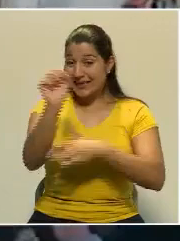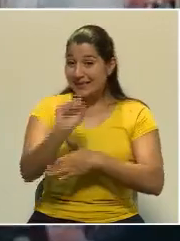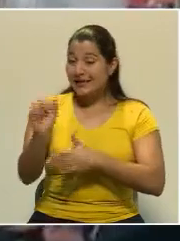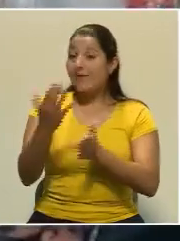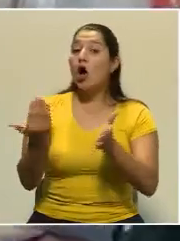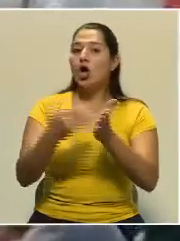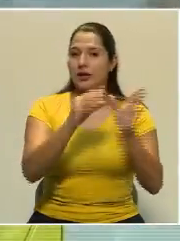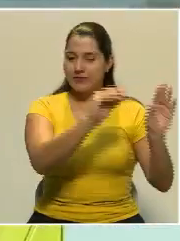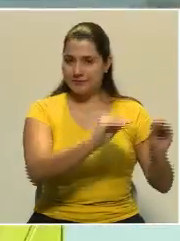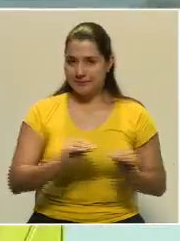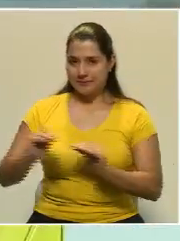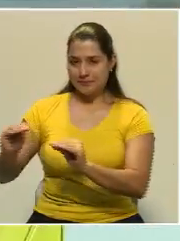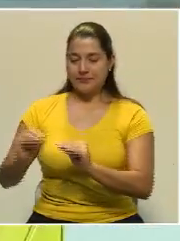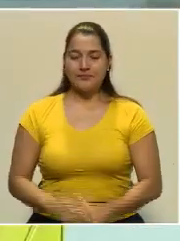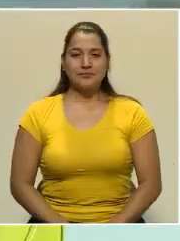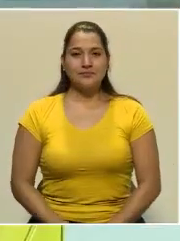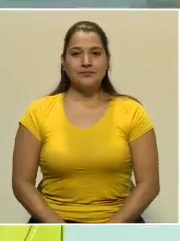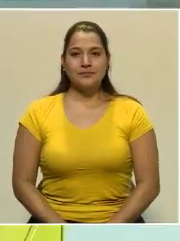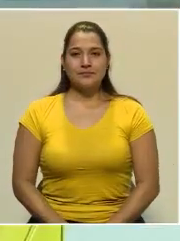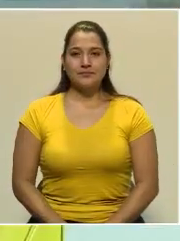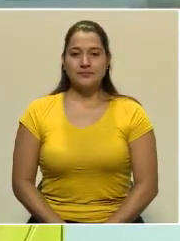nuevo traslado.